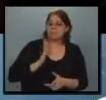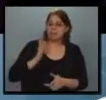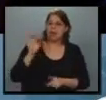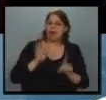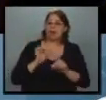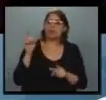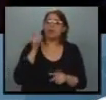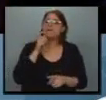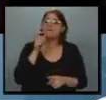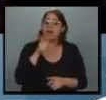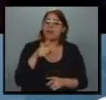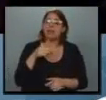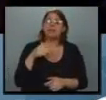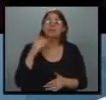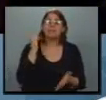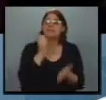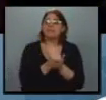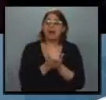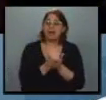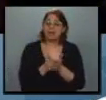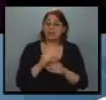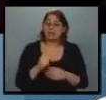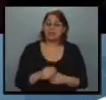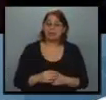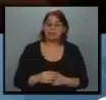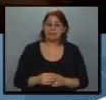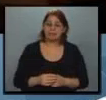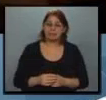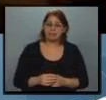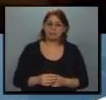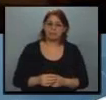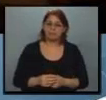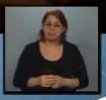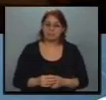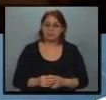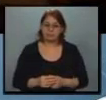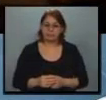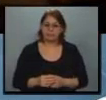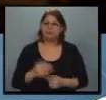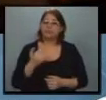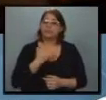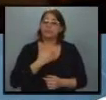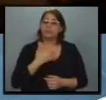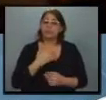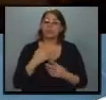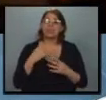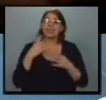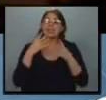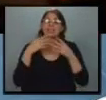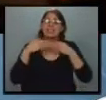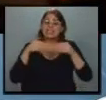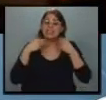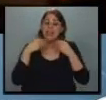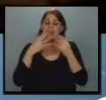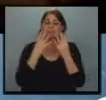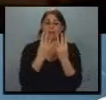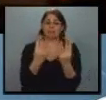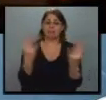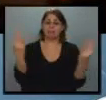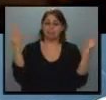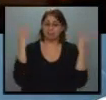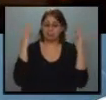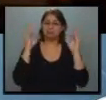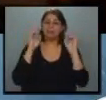impactos de bala quedaron reflejados directamente en la chapa que cubre la reja y también en